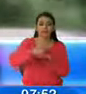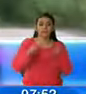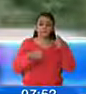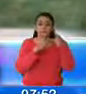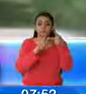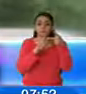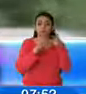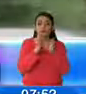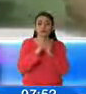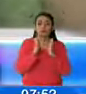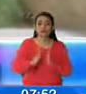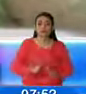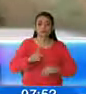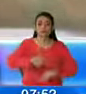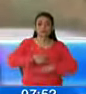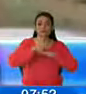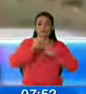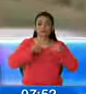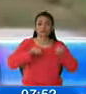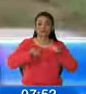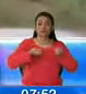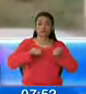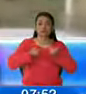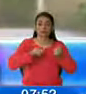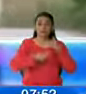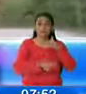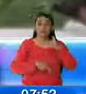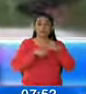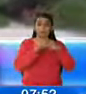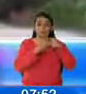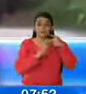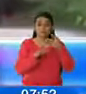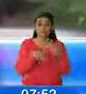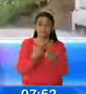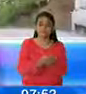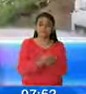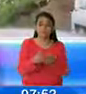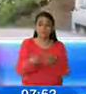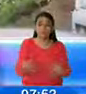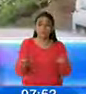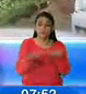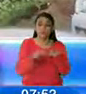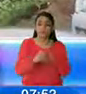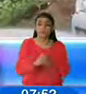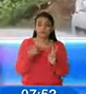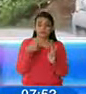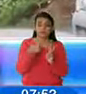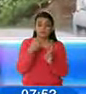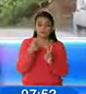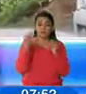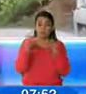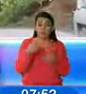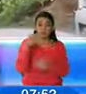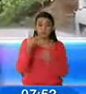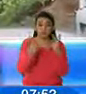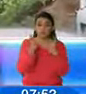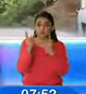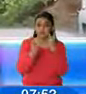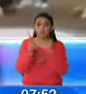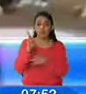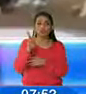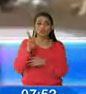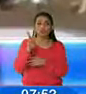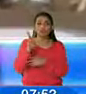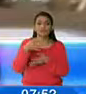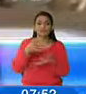Terán, funcionario de la Agencia de Regulación y Control Minero, arribaron al sector. Según Jaramillo, el día de su visita, el 2 de este